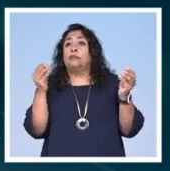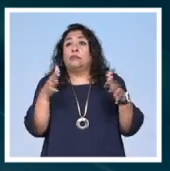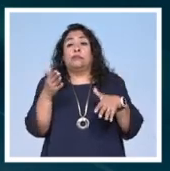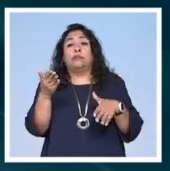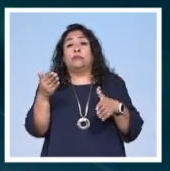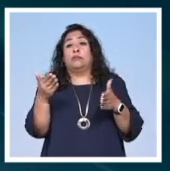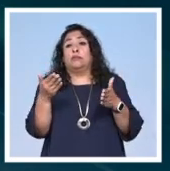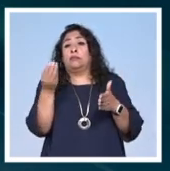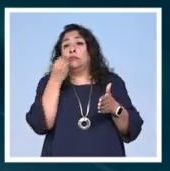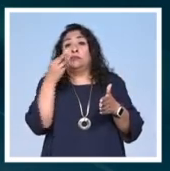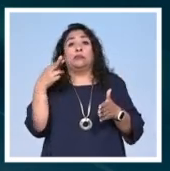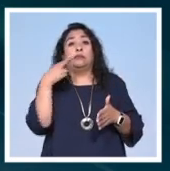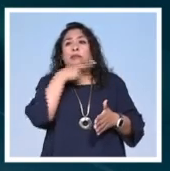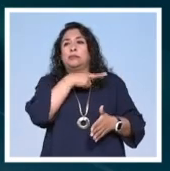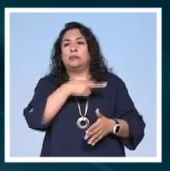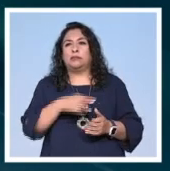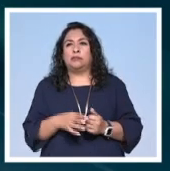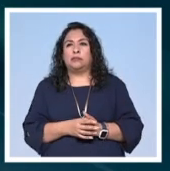comida